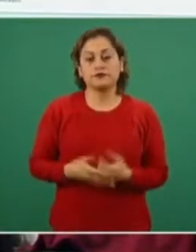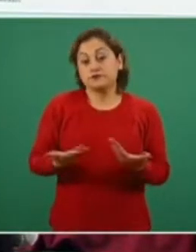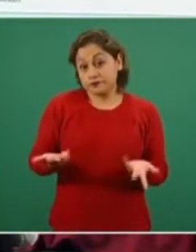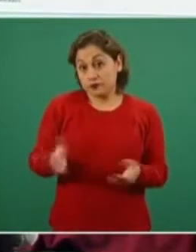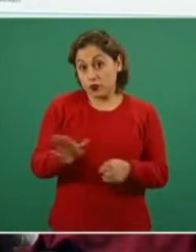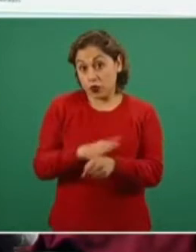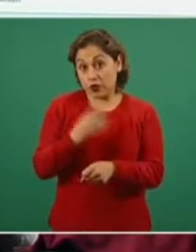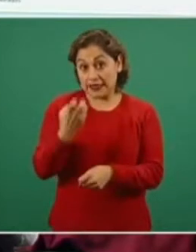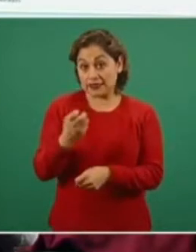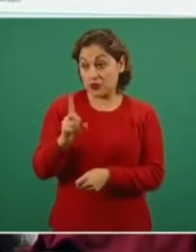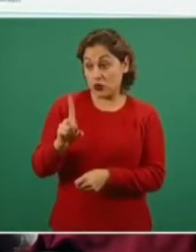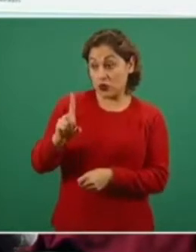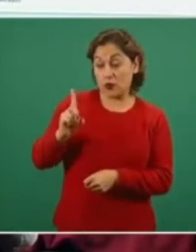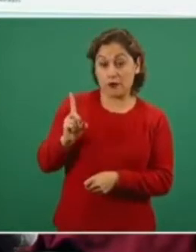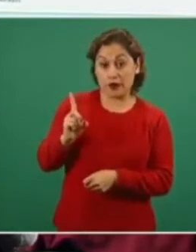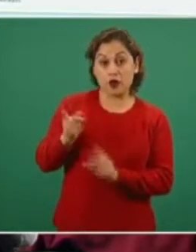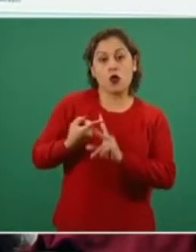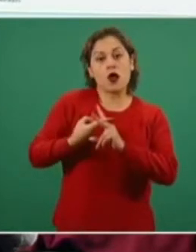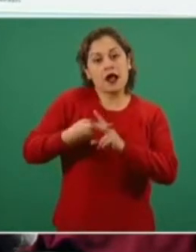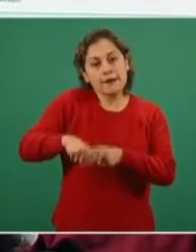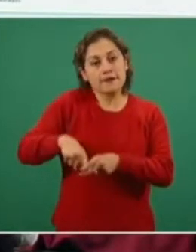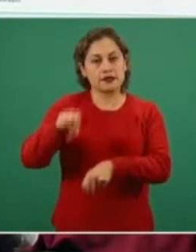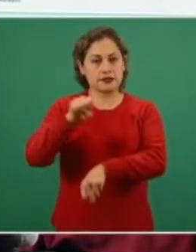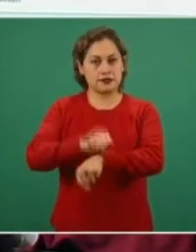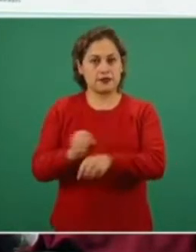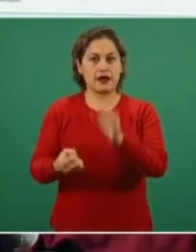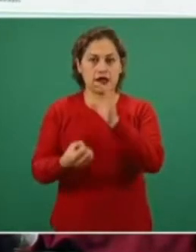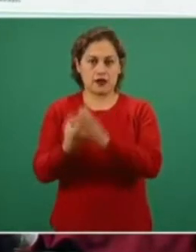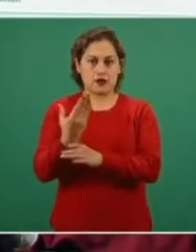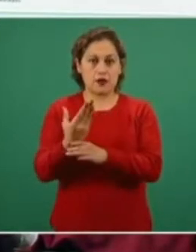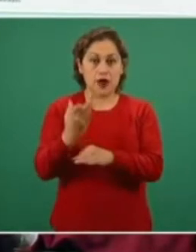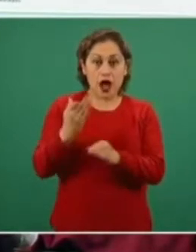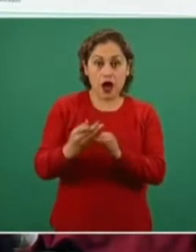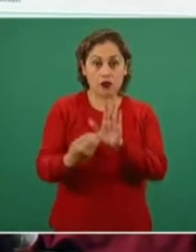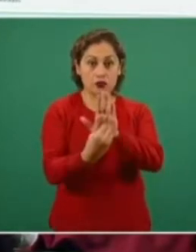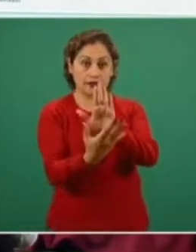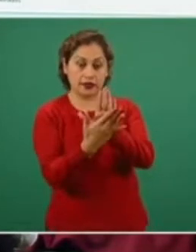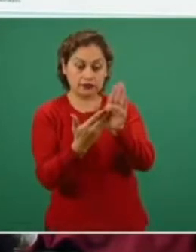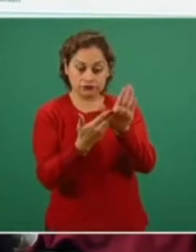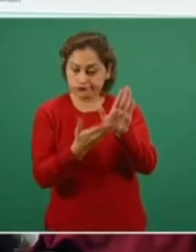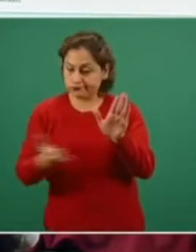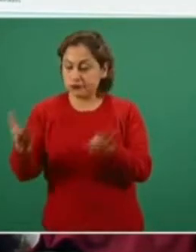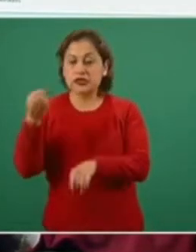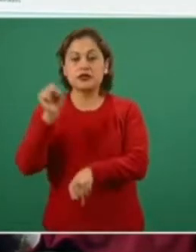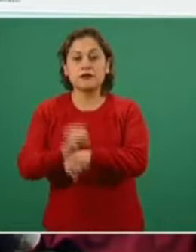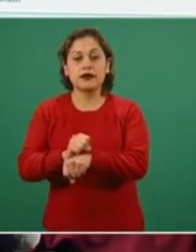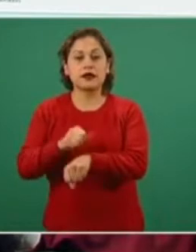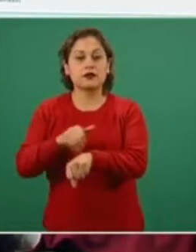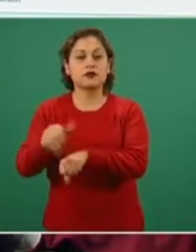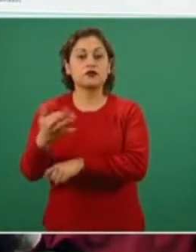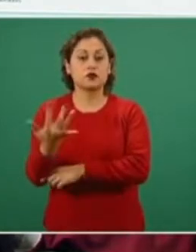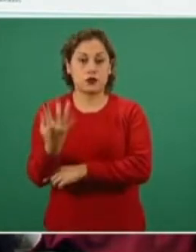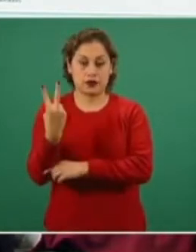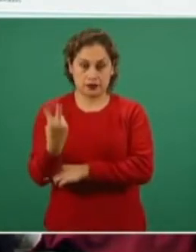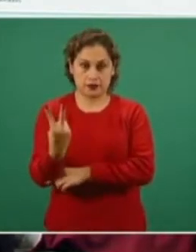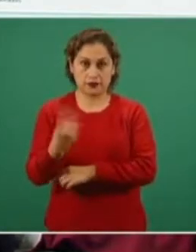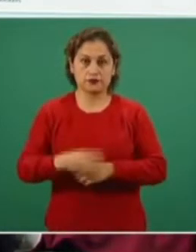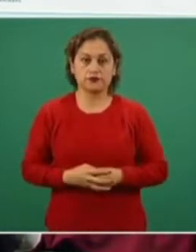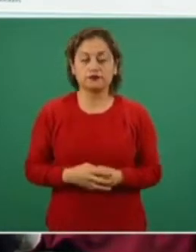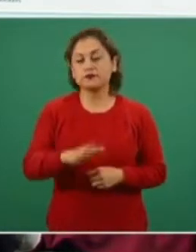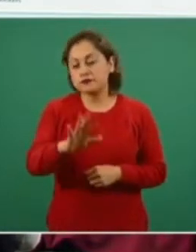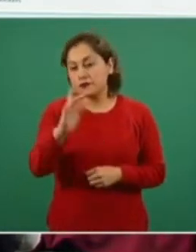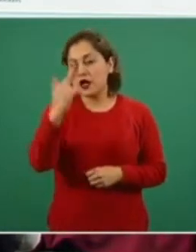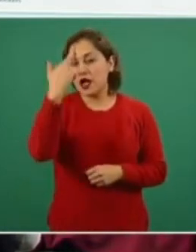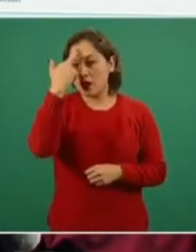semana y por eso estamos presentando hasta la semana 52. Recuerden que el año pasado, que